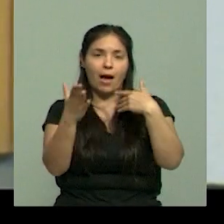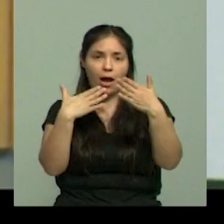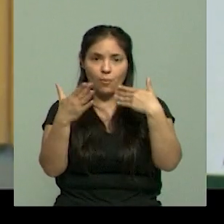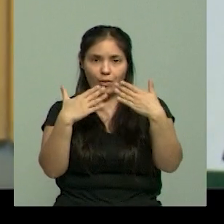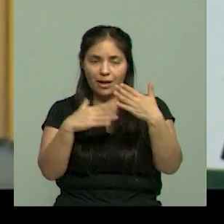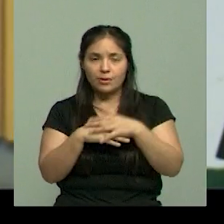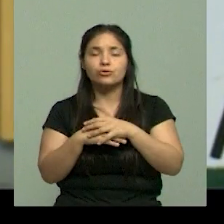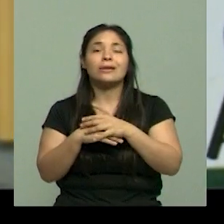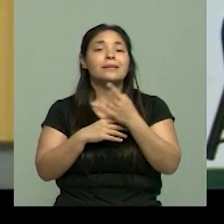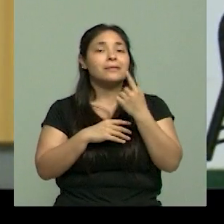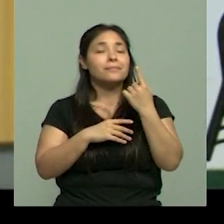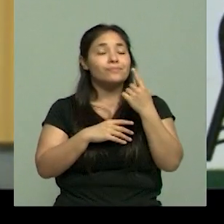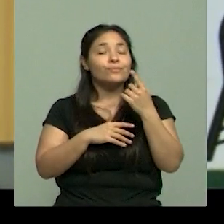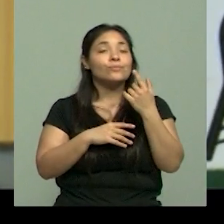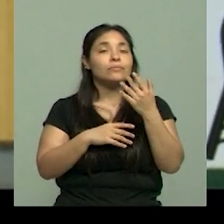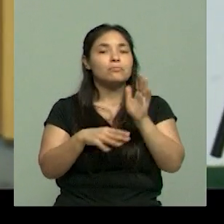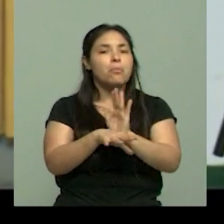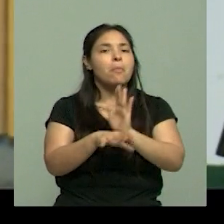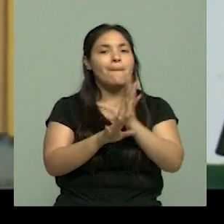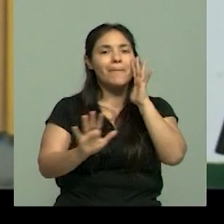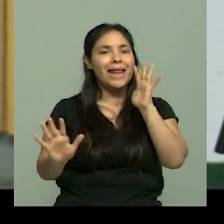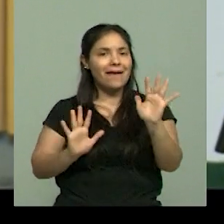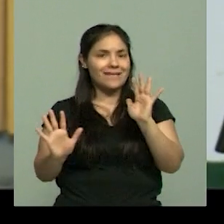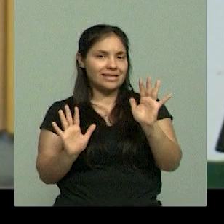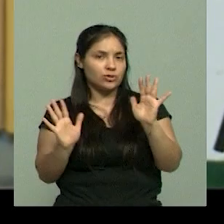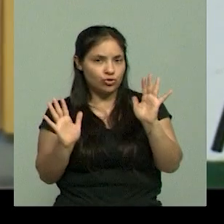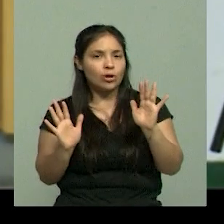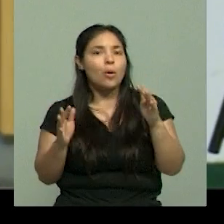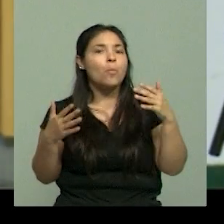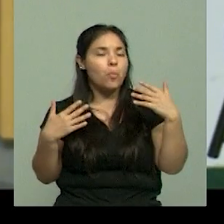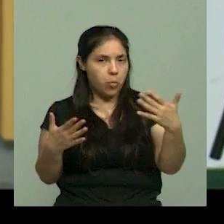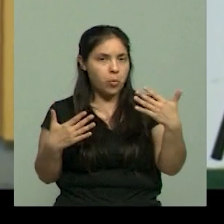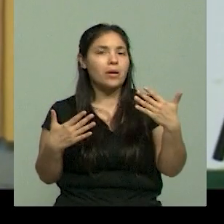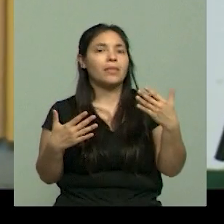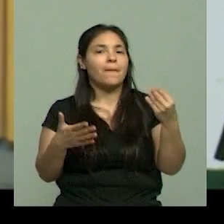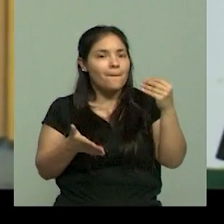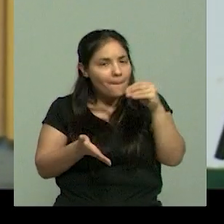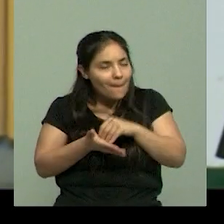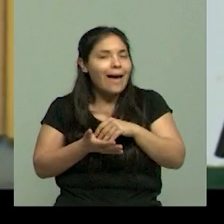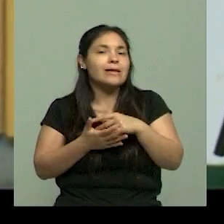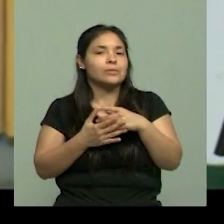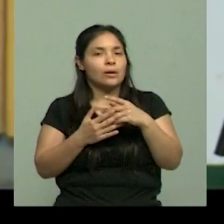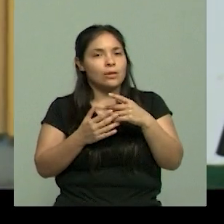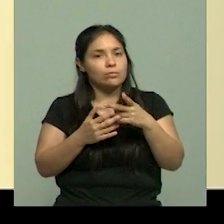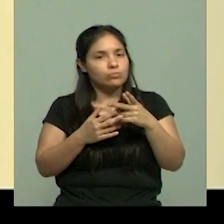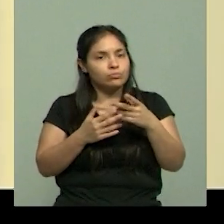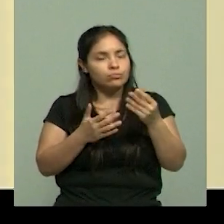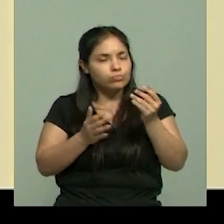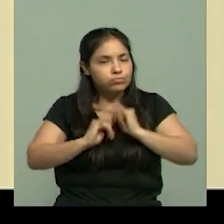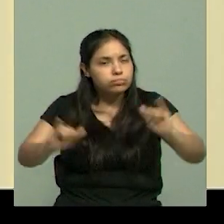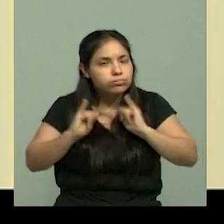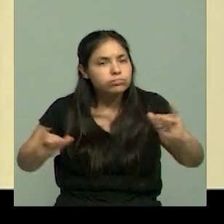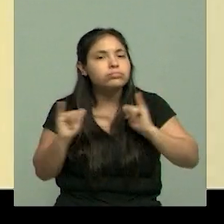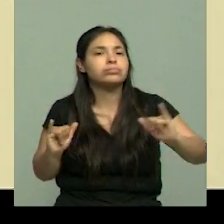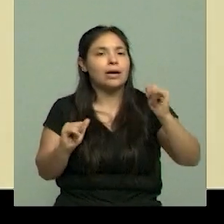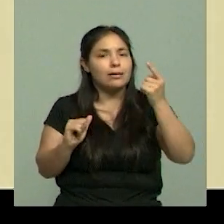un paso respecto a la prevención profundizar o que eso se maneje más cotidianamente en los sectores donde están